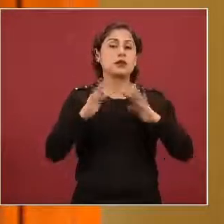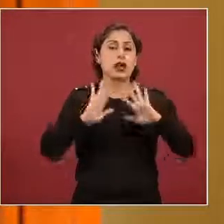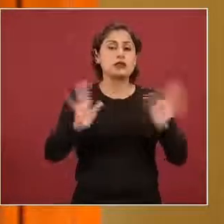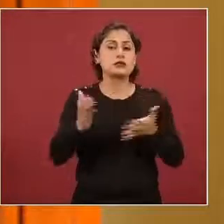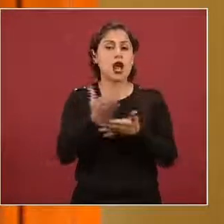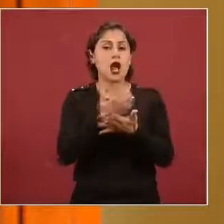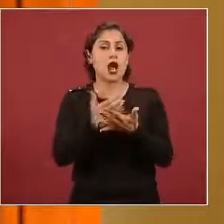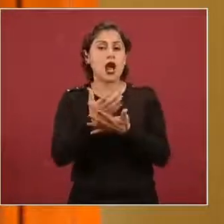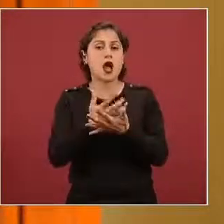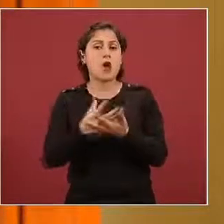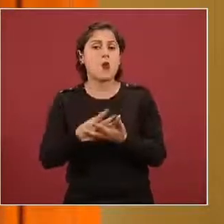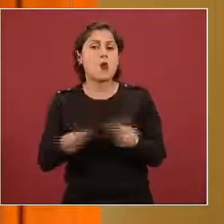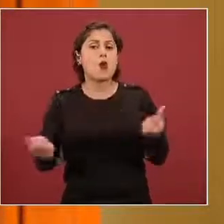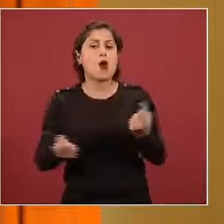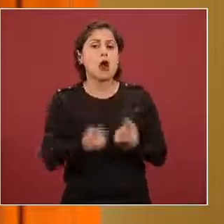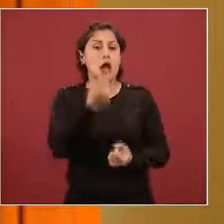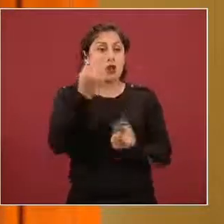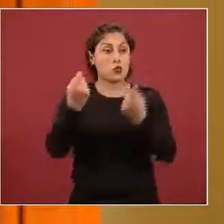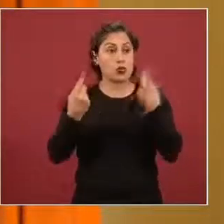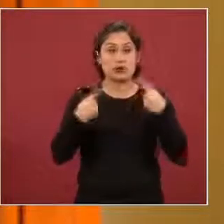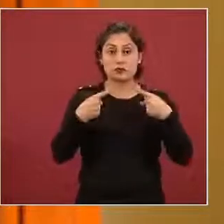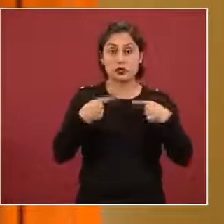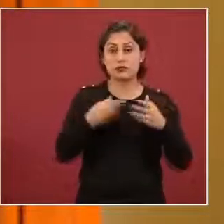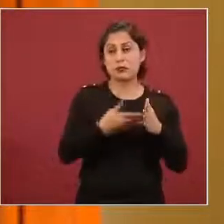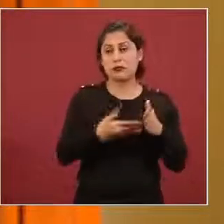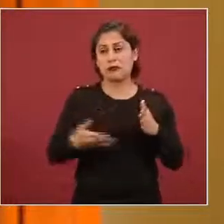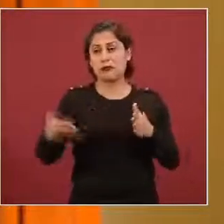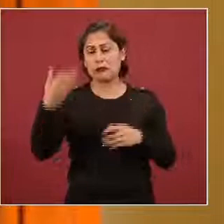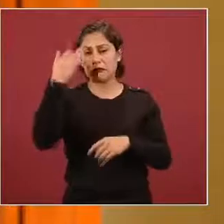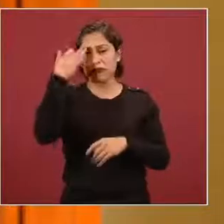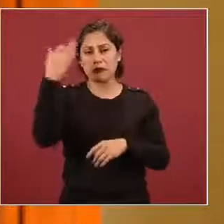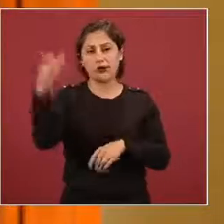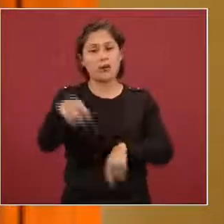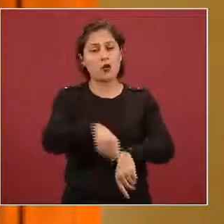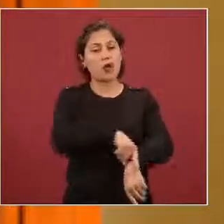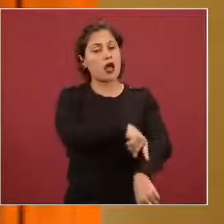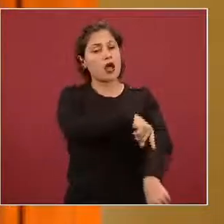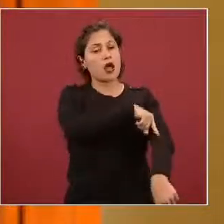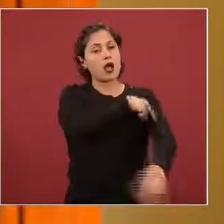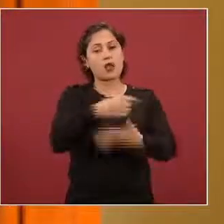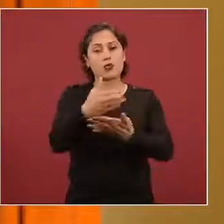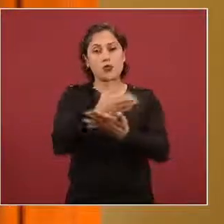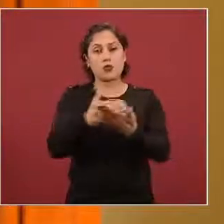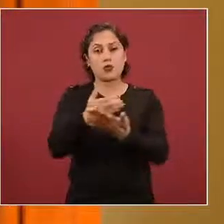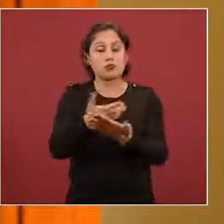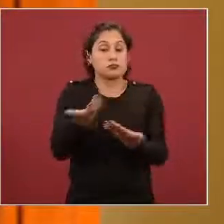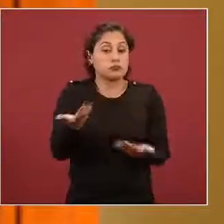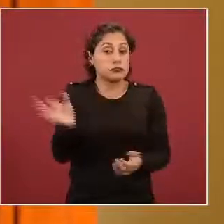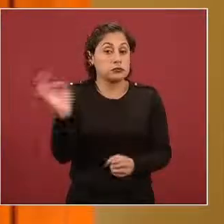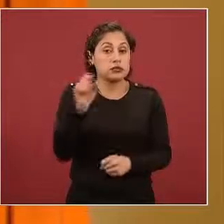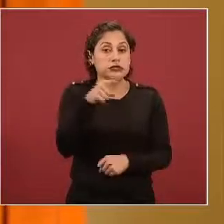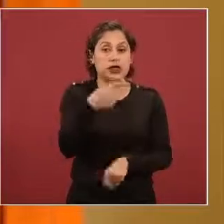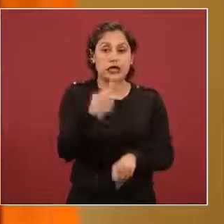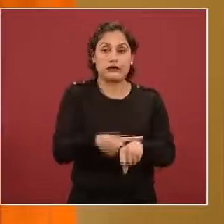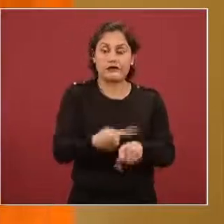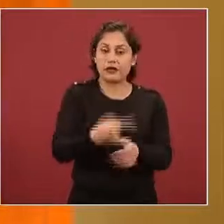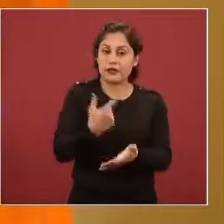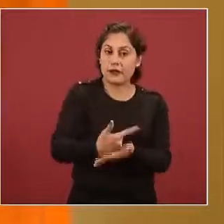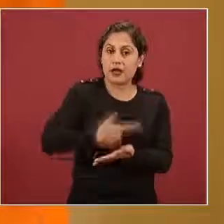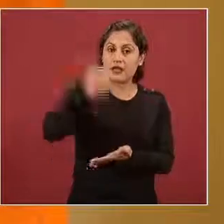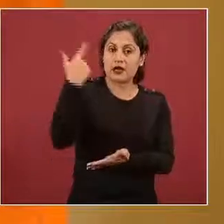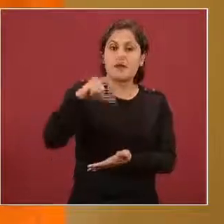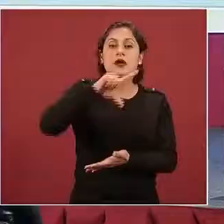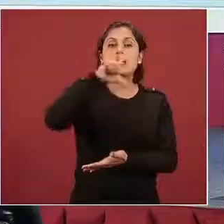tardan en recuperarse, sobre todo las personas que han estado críticamente enfermas y tienen necesidad de rehabilitación